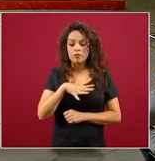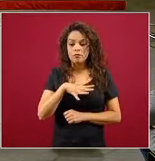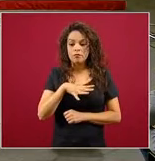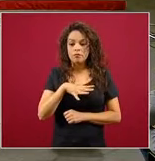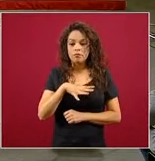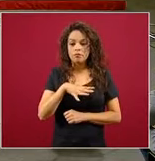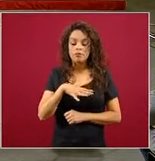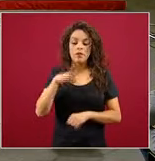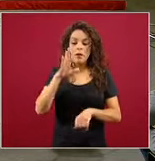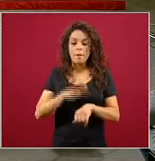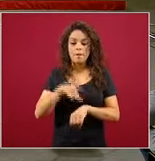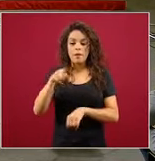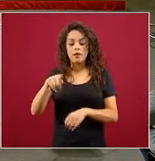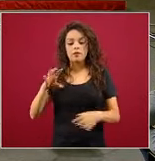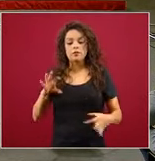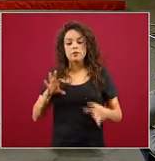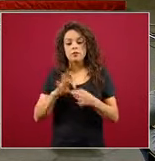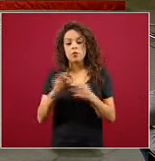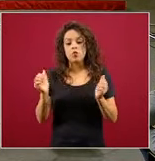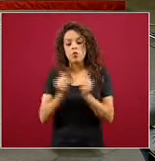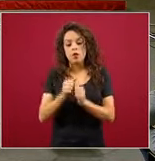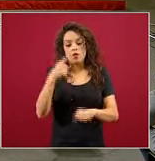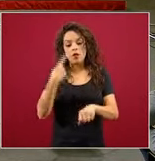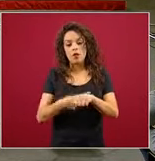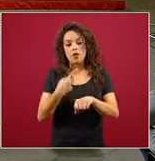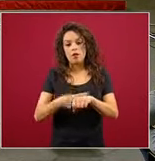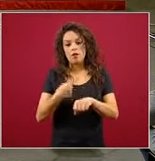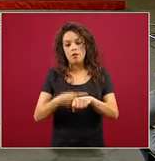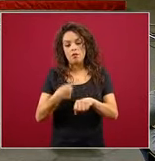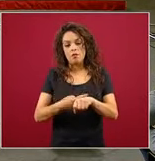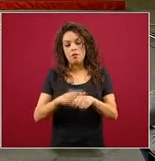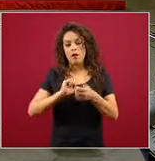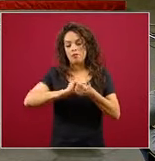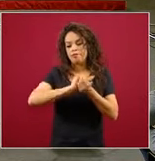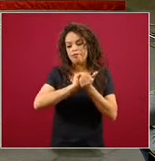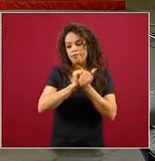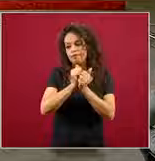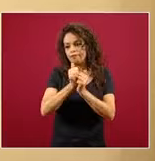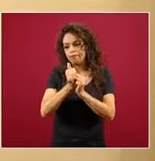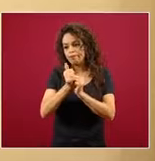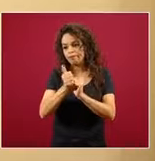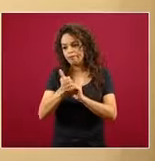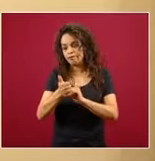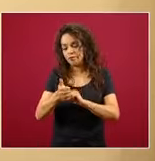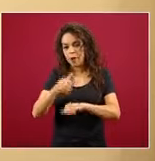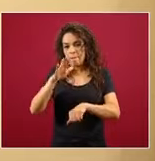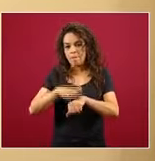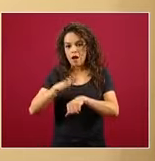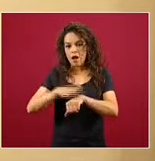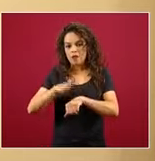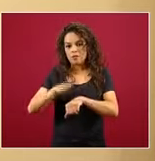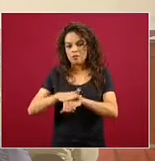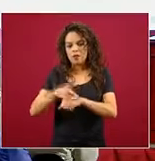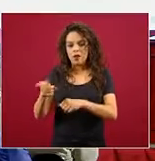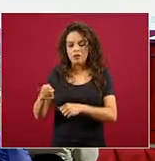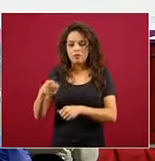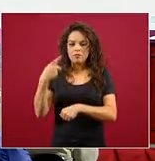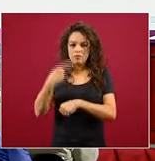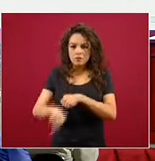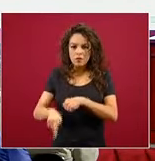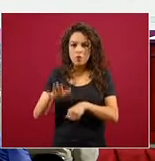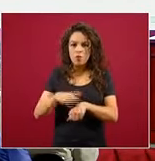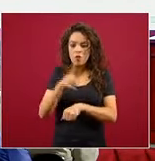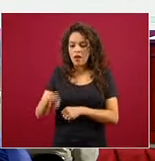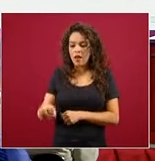que están relacionadas con enfermedades crónico-degenerativas, precisamente por la edad. Veamos en la siguiente